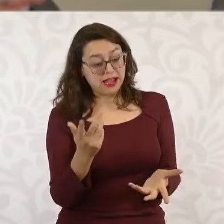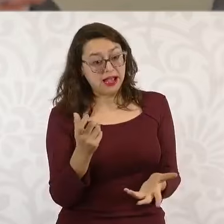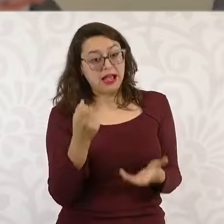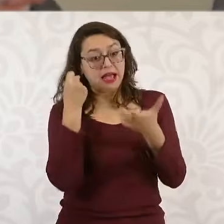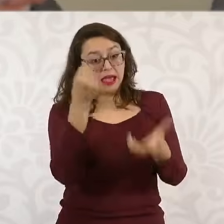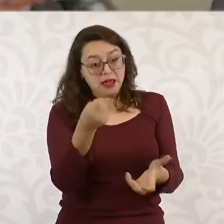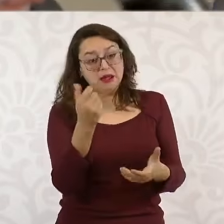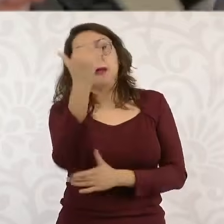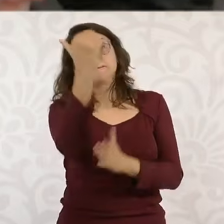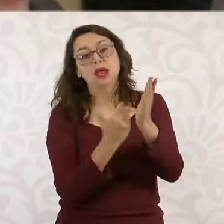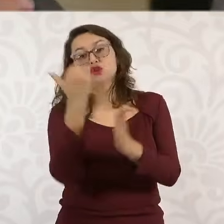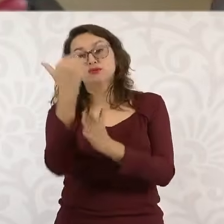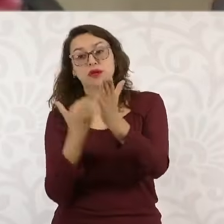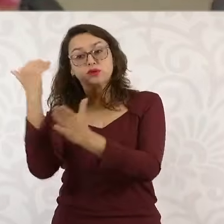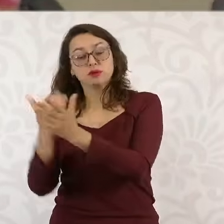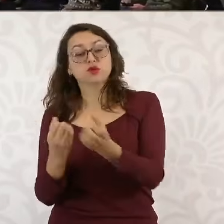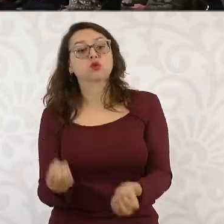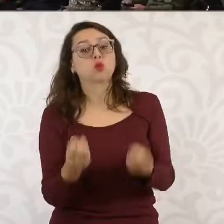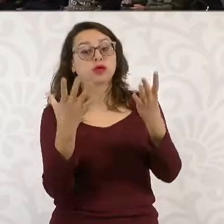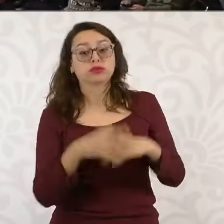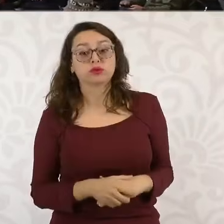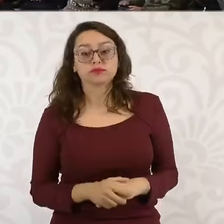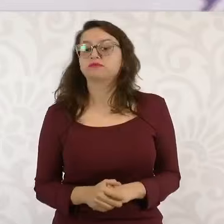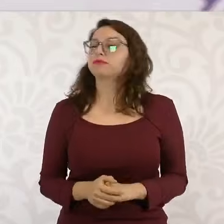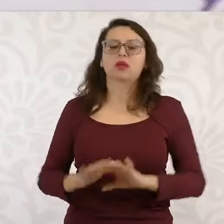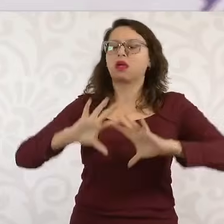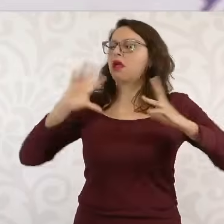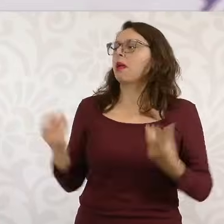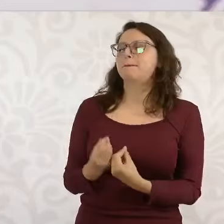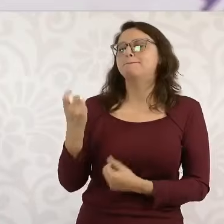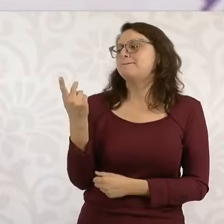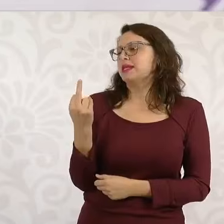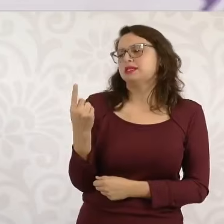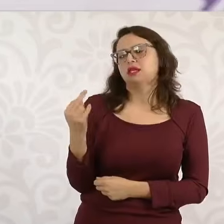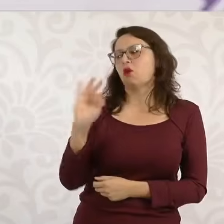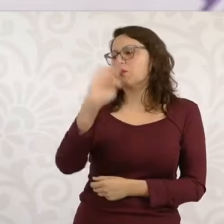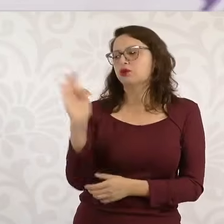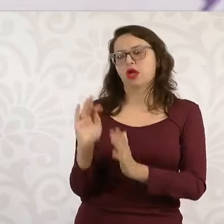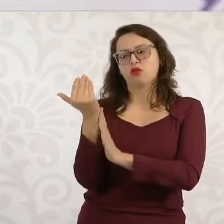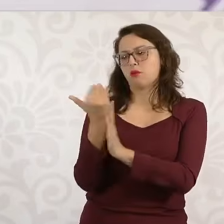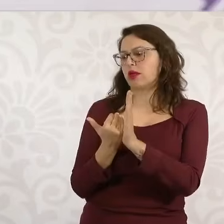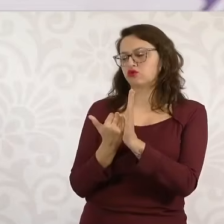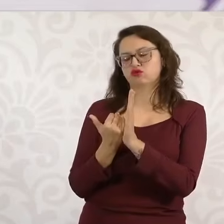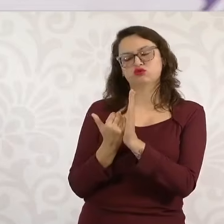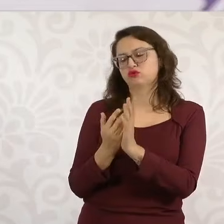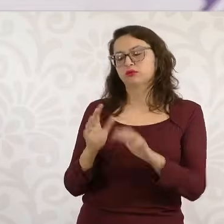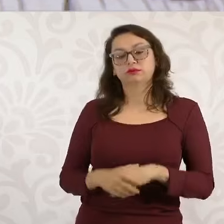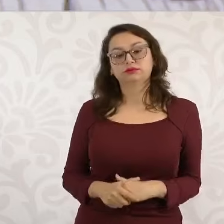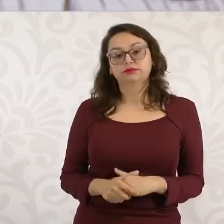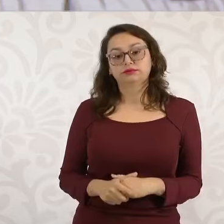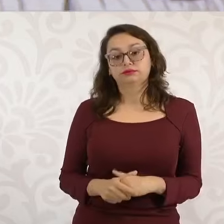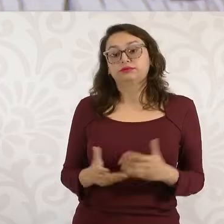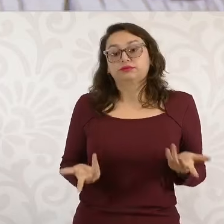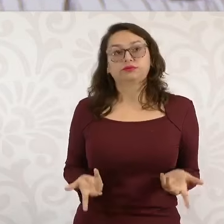recortar al INE, a los partidos políticos. 25% en total, eso es lo que estamos planteando. 25% en total.